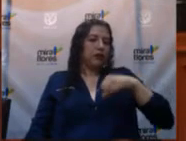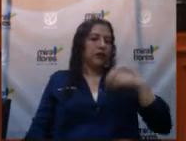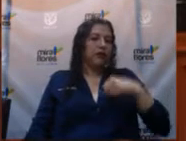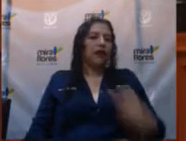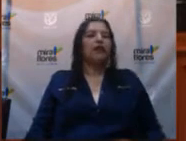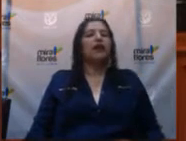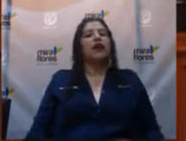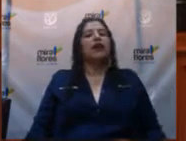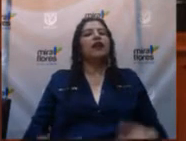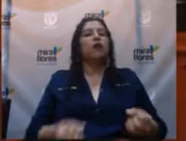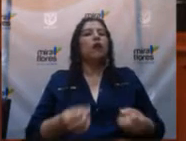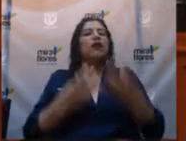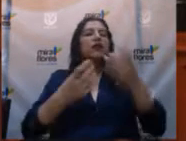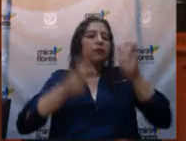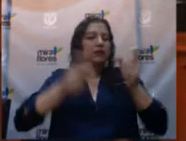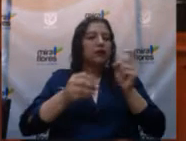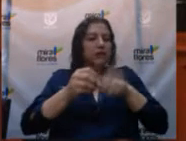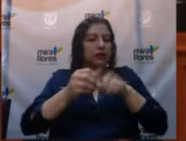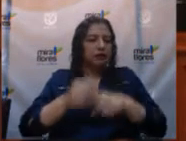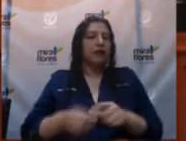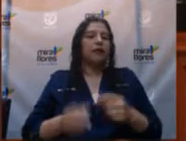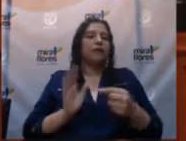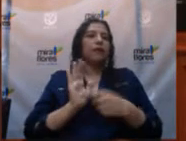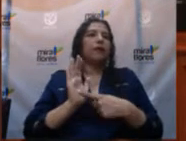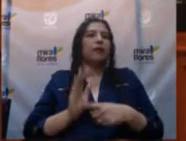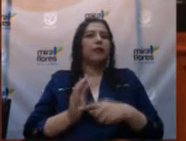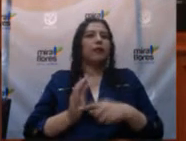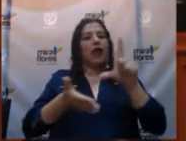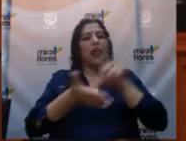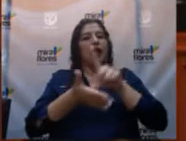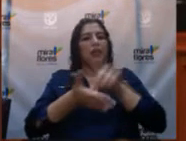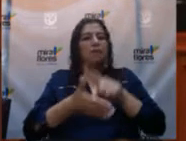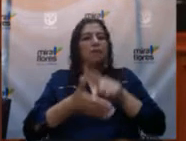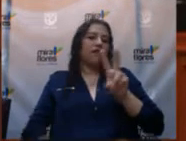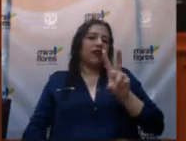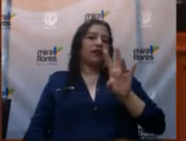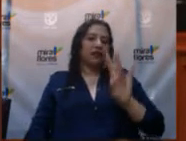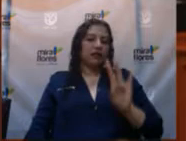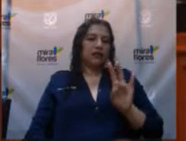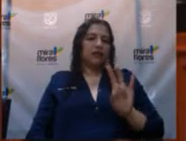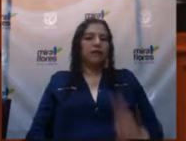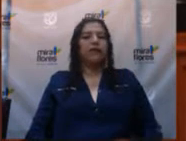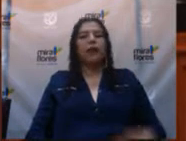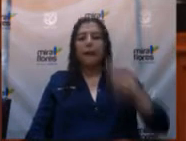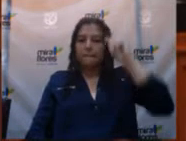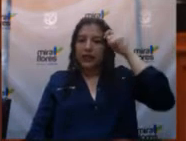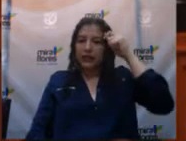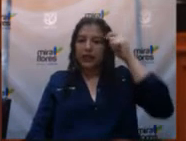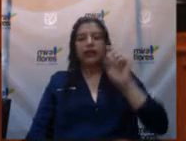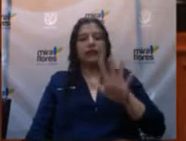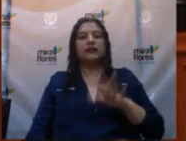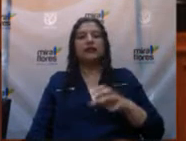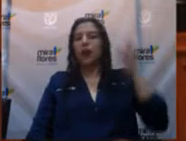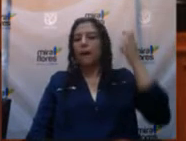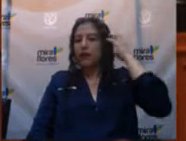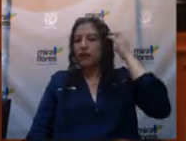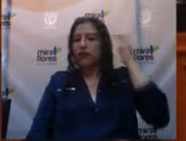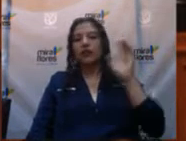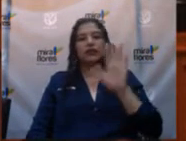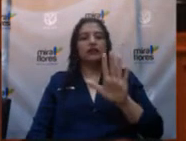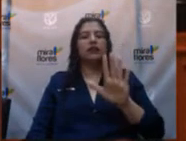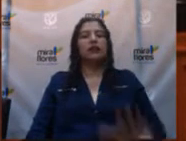miembros expresados a continuación. Lima, 27. Magdalena, 5. Miraflores,